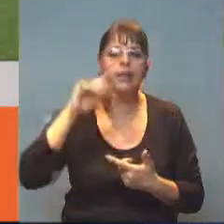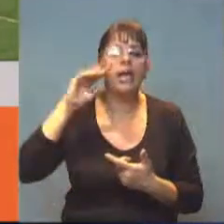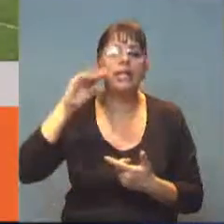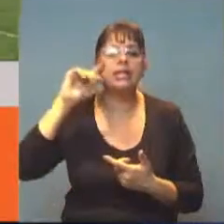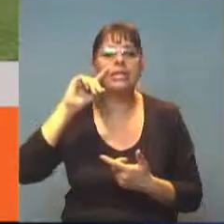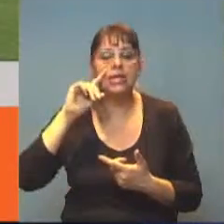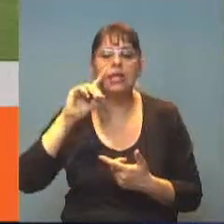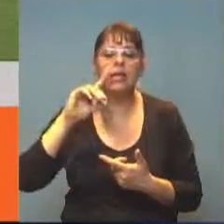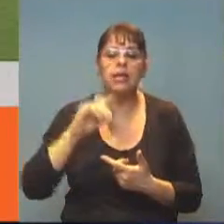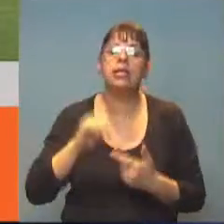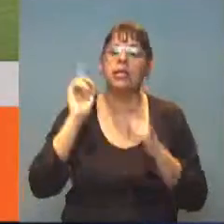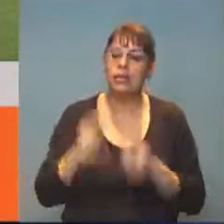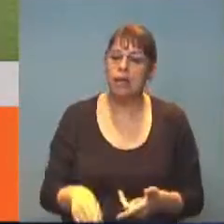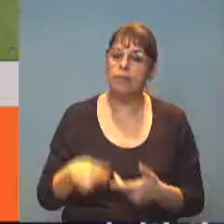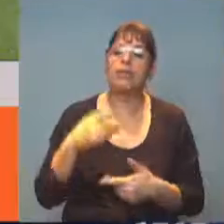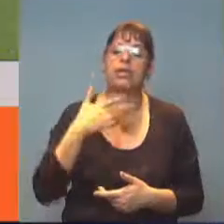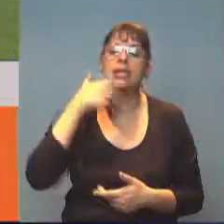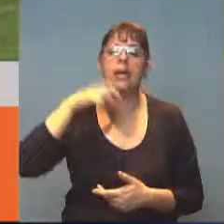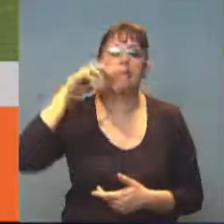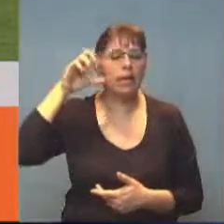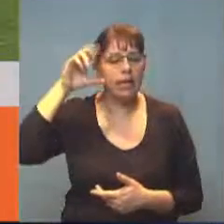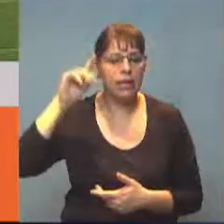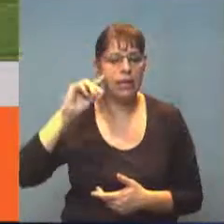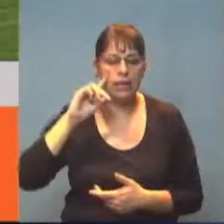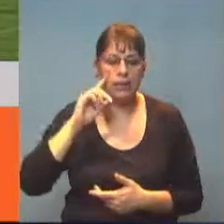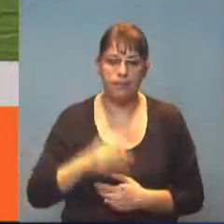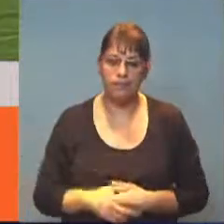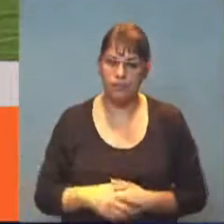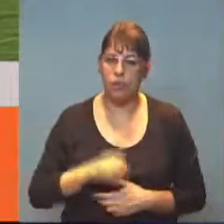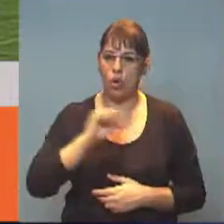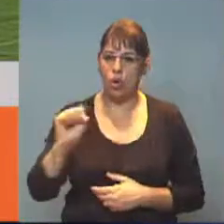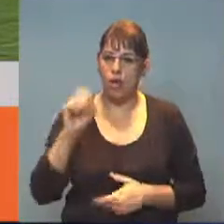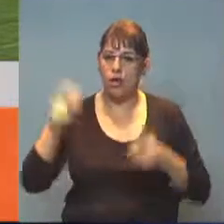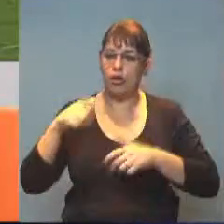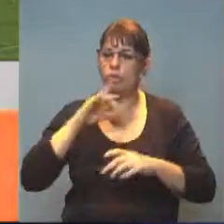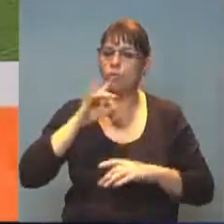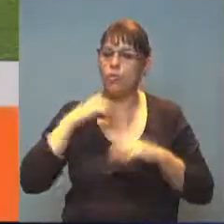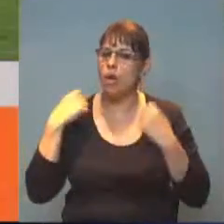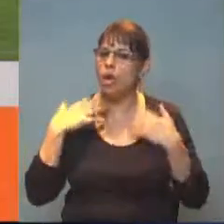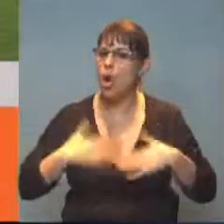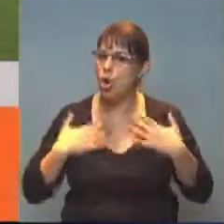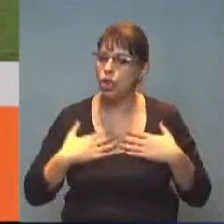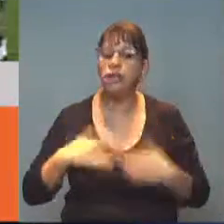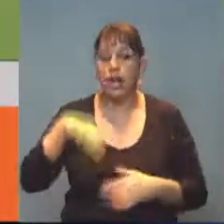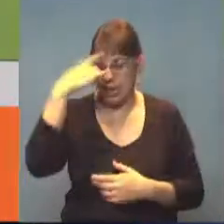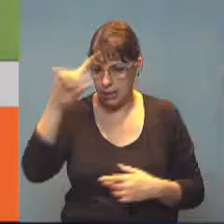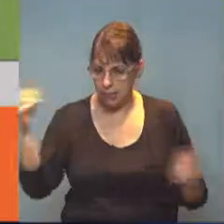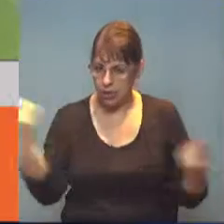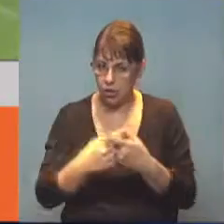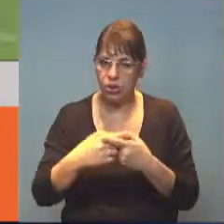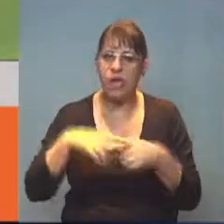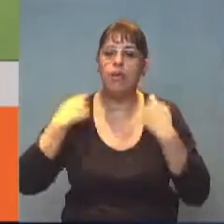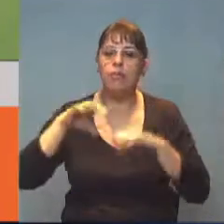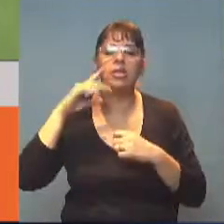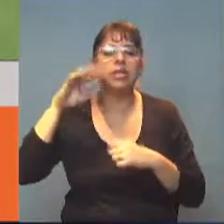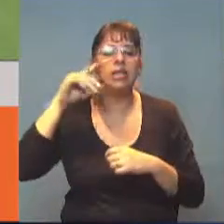y el grito agónico de Fernando Sampedri, que desató el delirio tucumano. En tanto, Independiente recibirá Deportes Iquique a